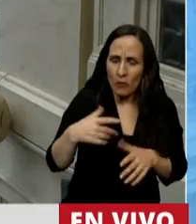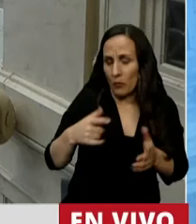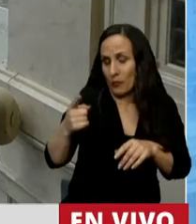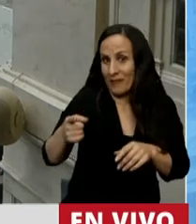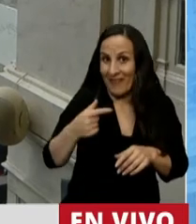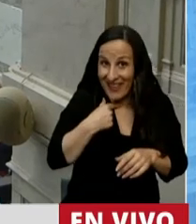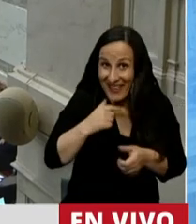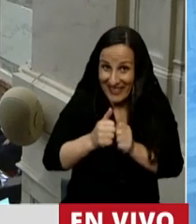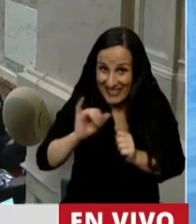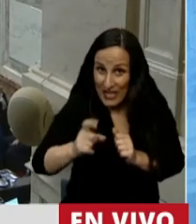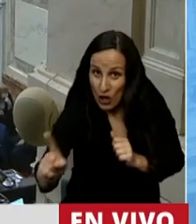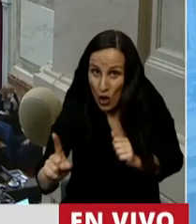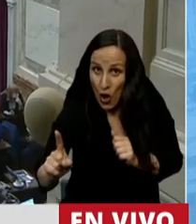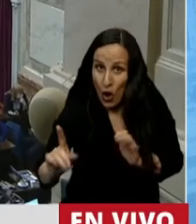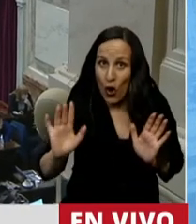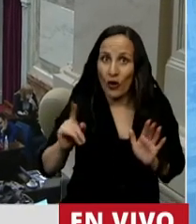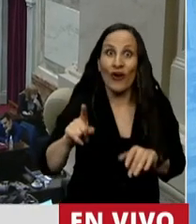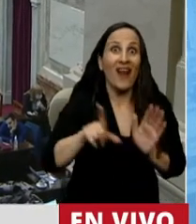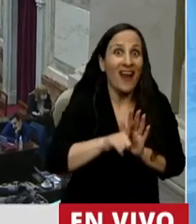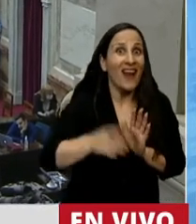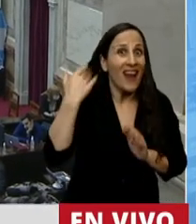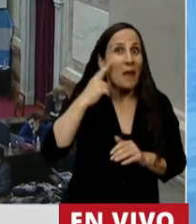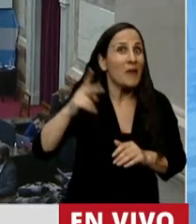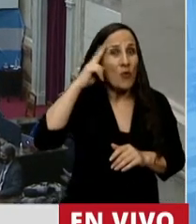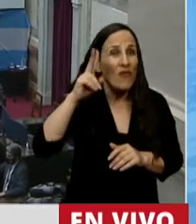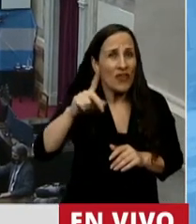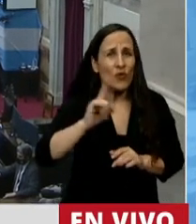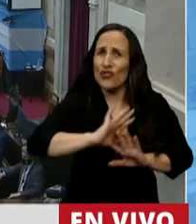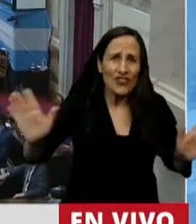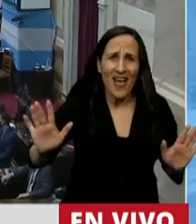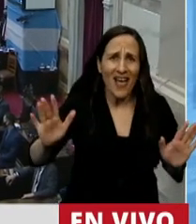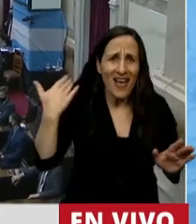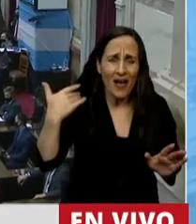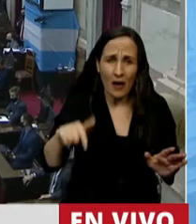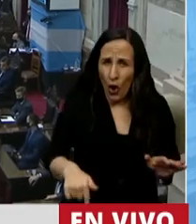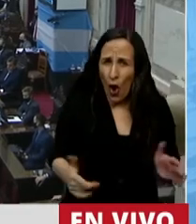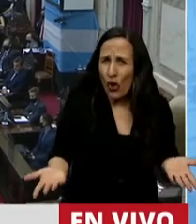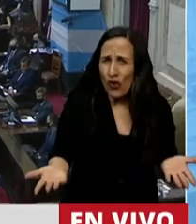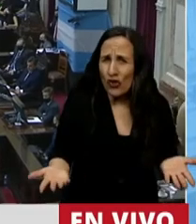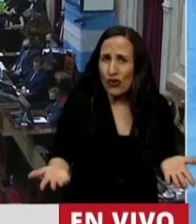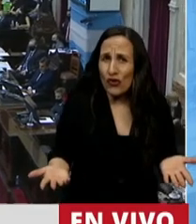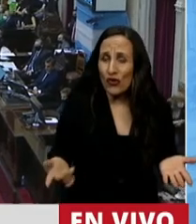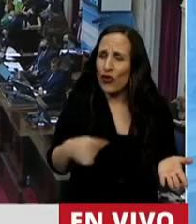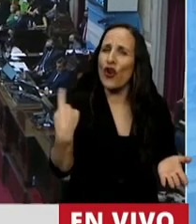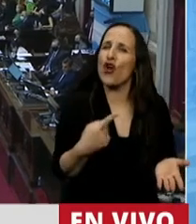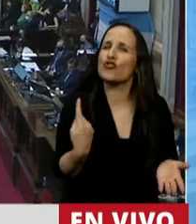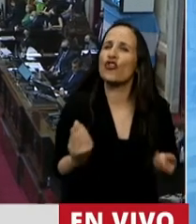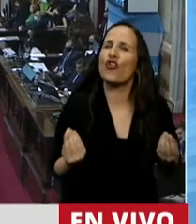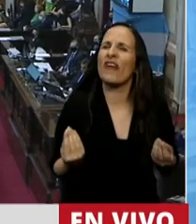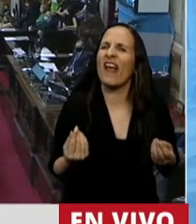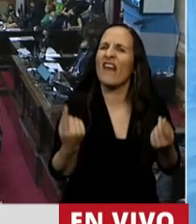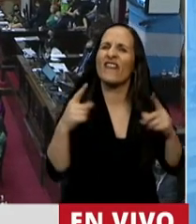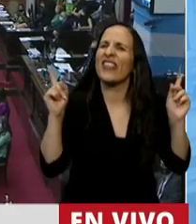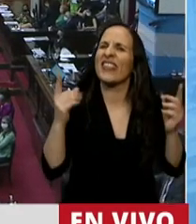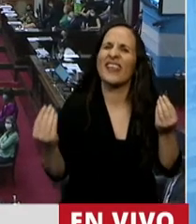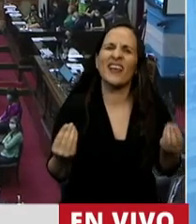no. Ya fue ley en 1921. Hoy lo que vamos a dejar de ser nosotros